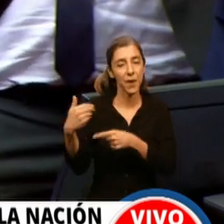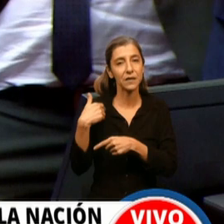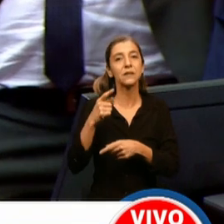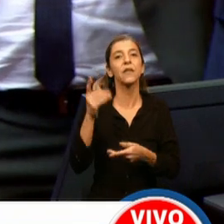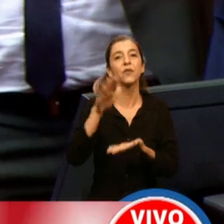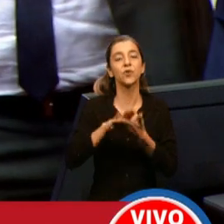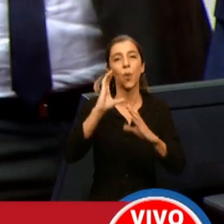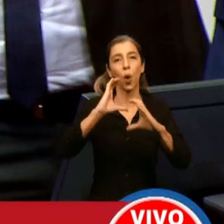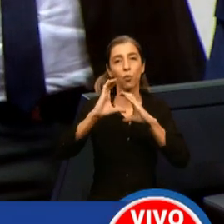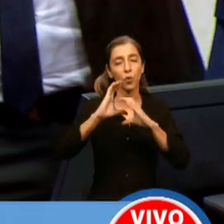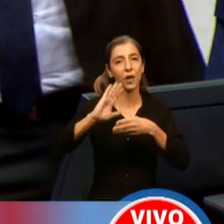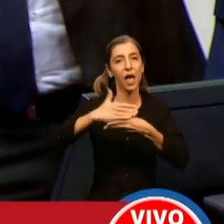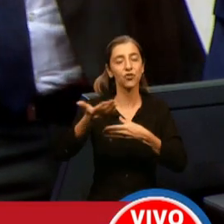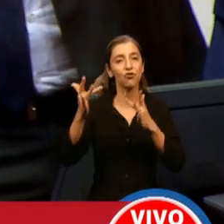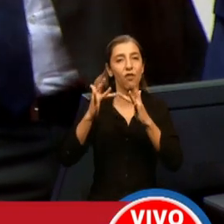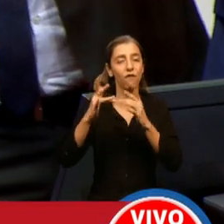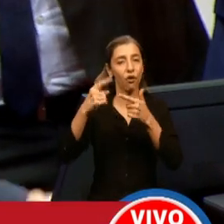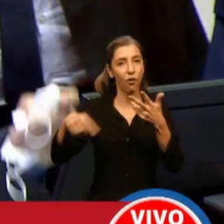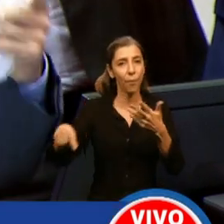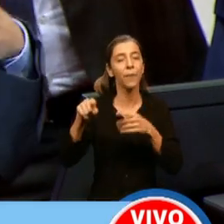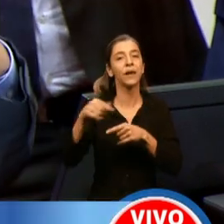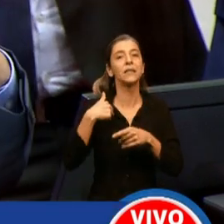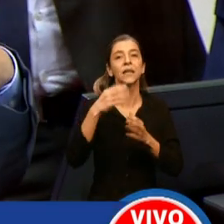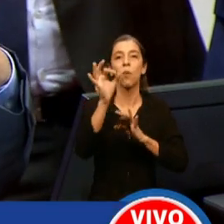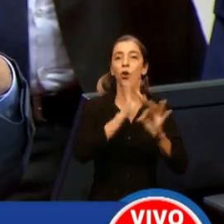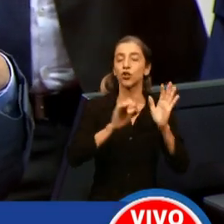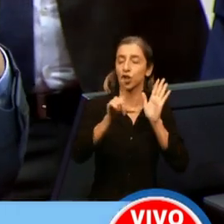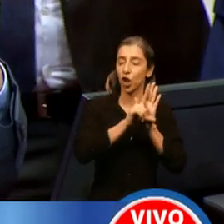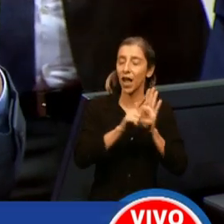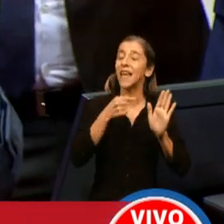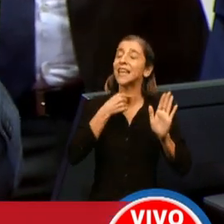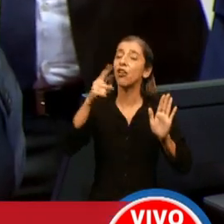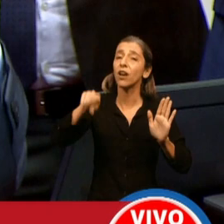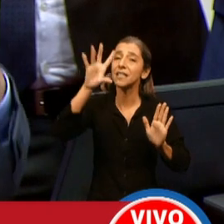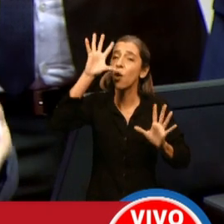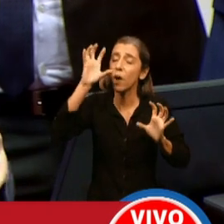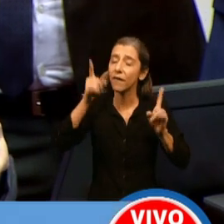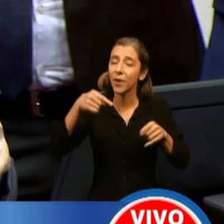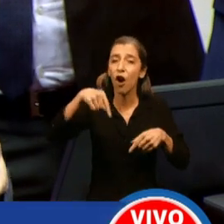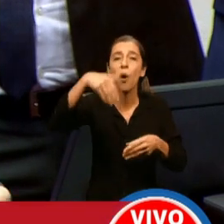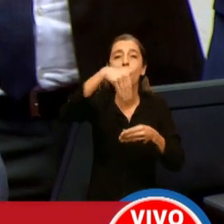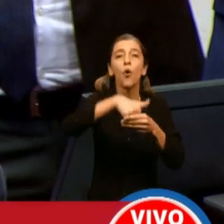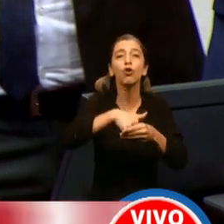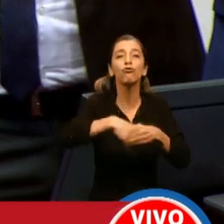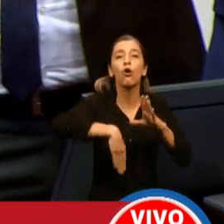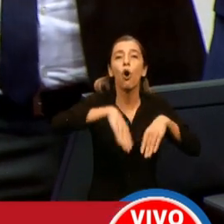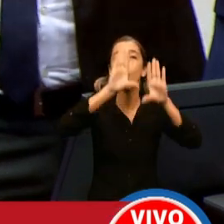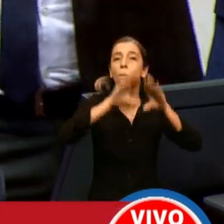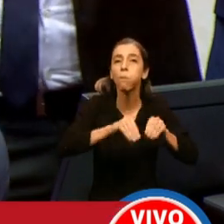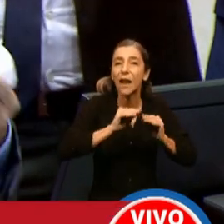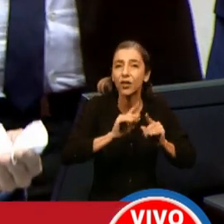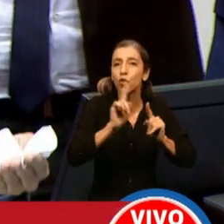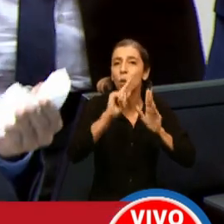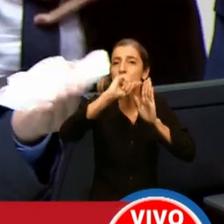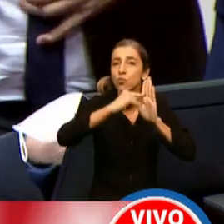informática recaído en el proyecto de ley quiero recordar además que es votación en general no en particular